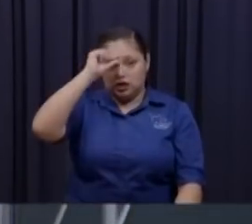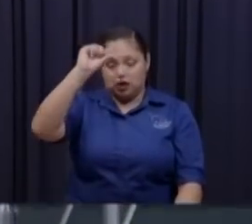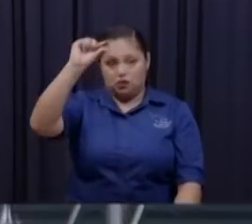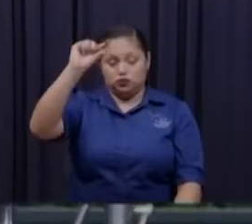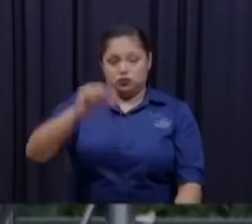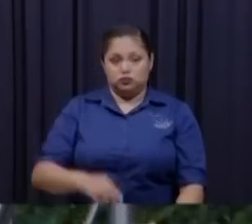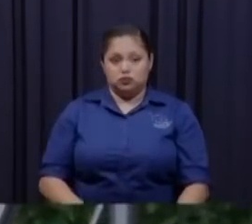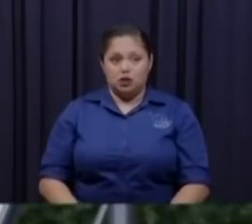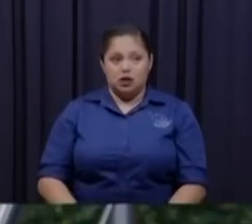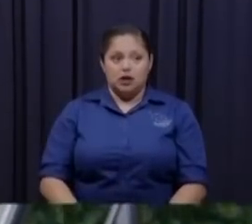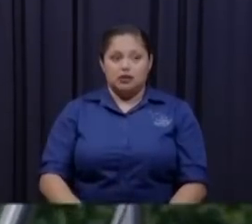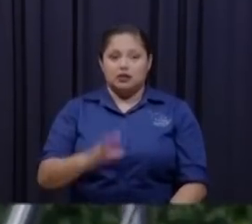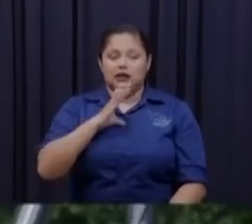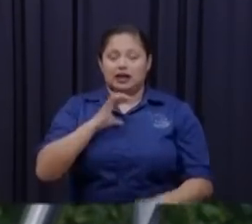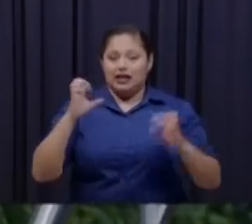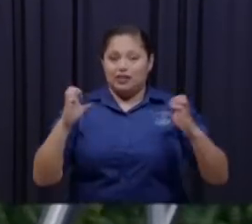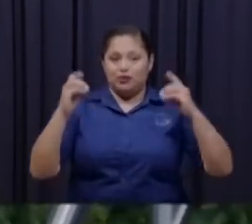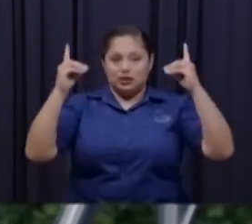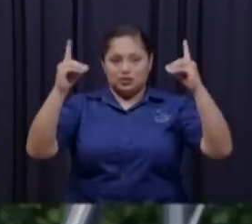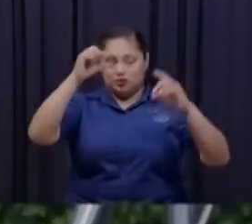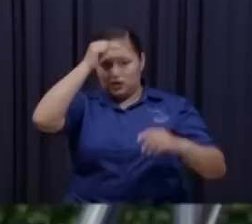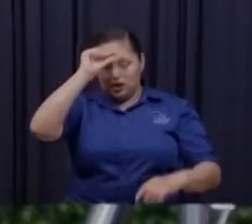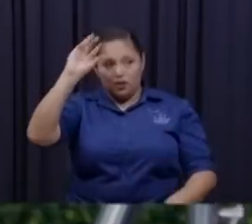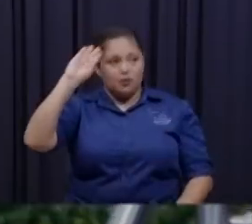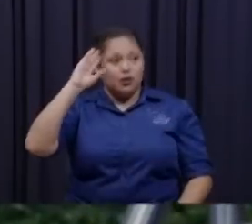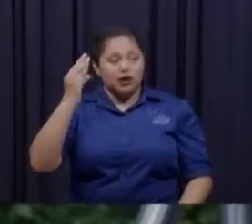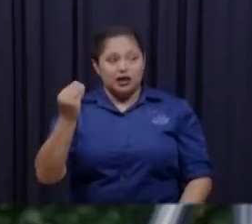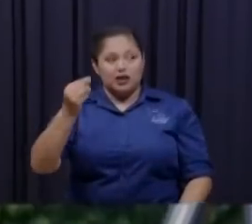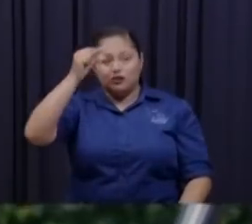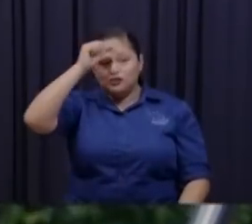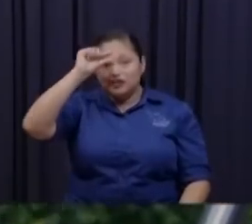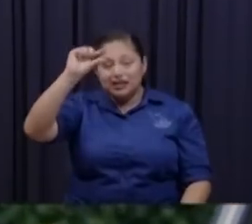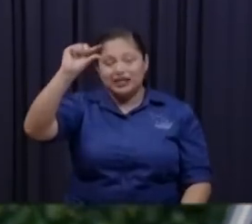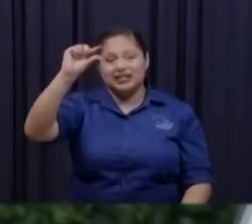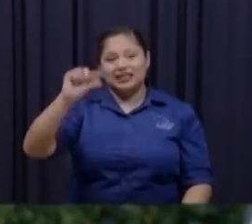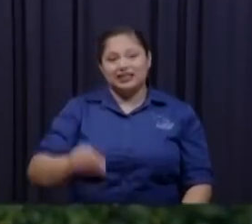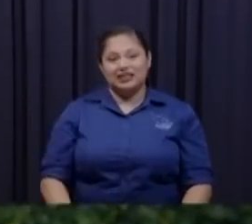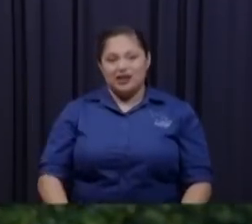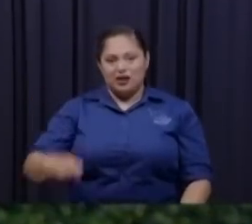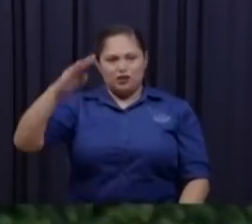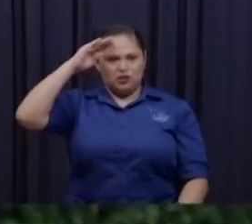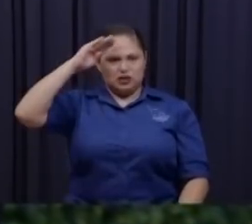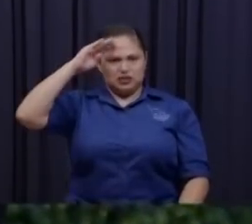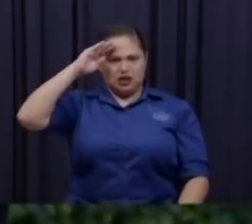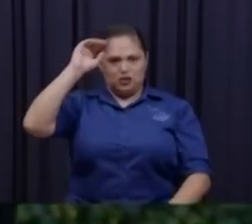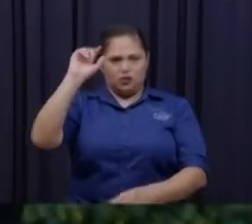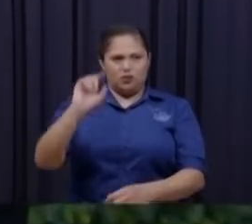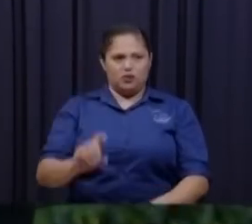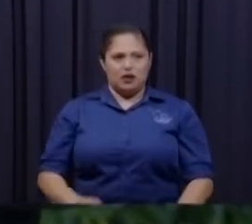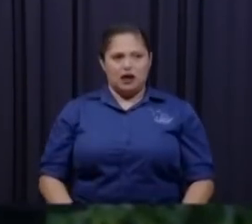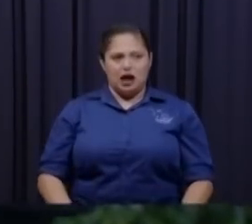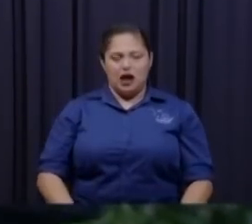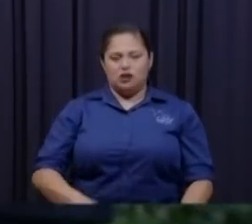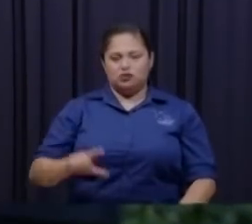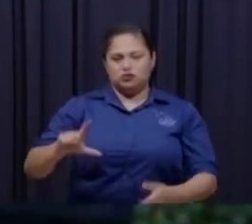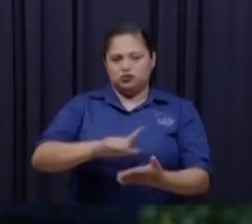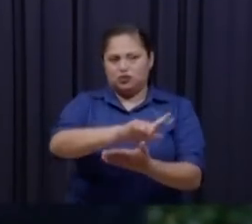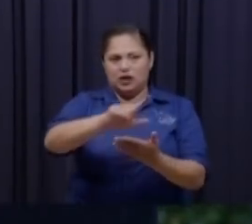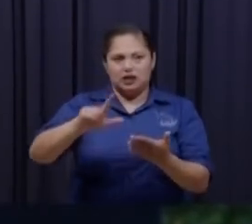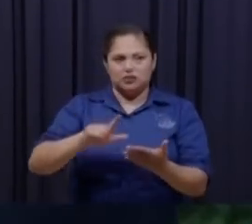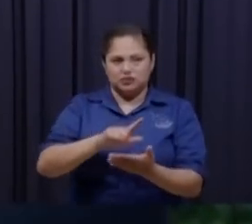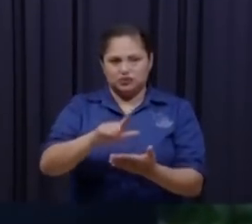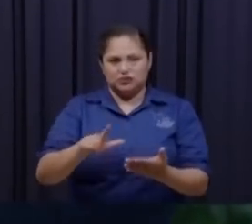había tenido una educación griega, porque los griegos, francamente, los griegos conquistaron culturalmente a los imperios que a ellos los